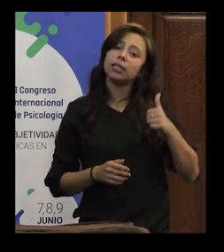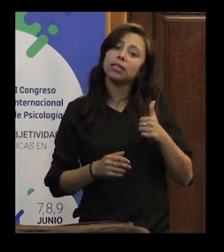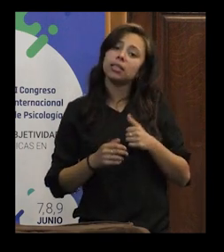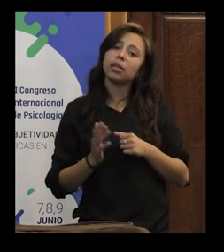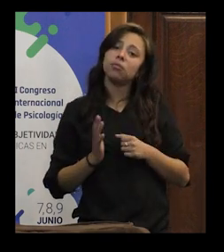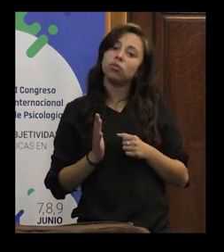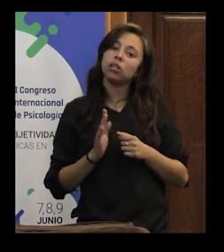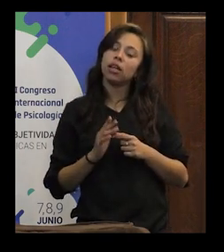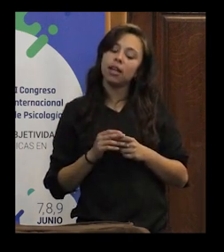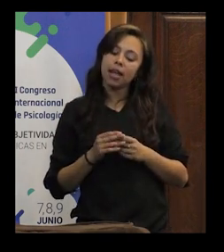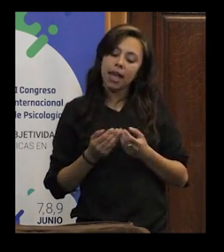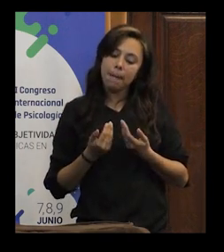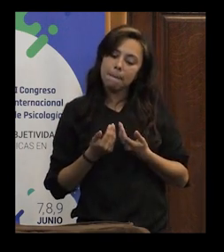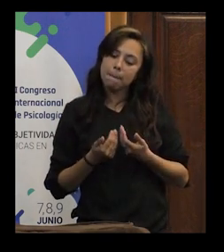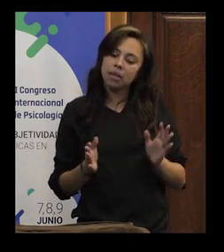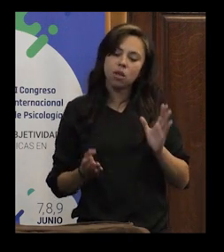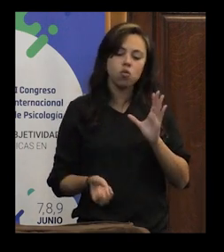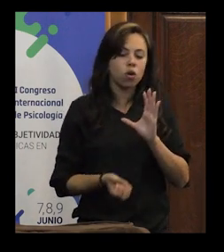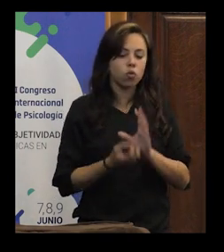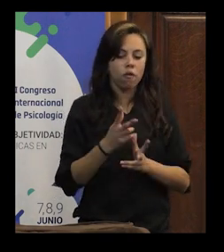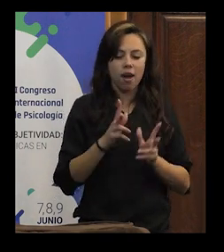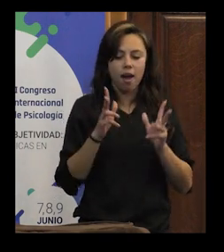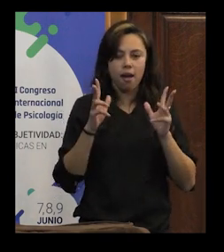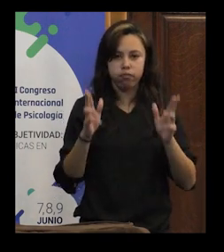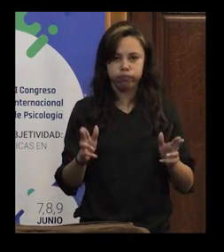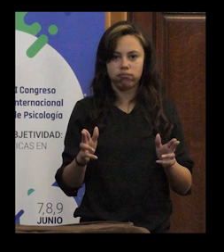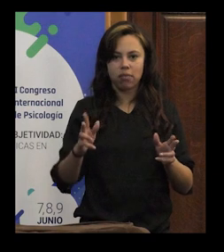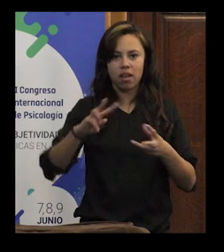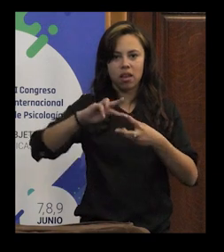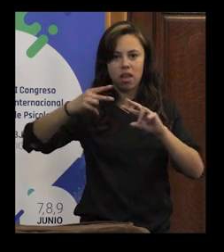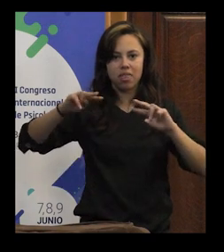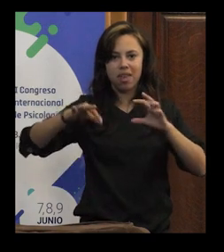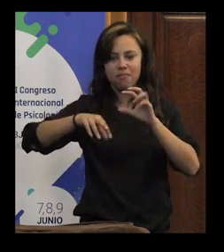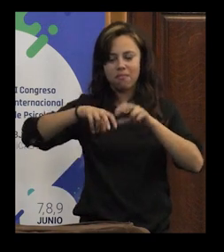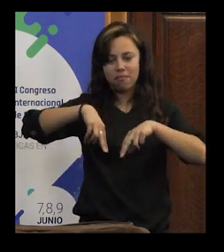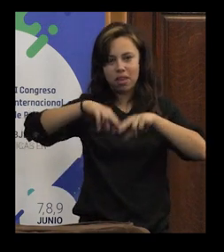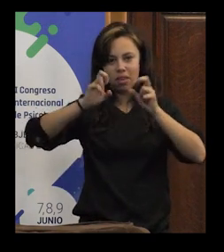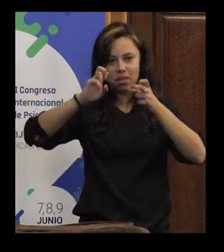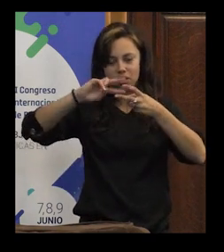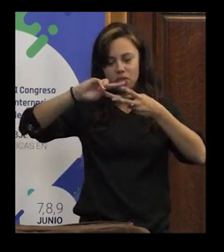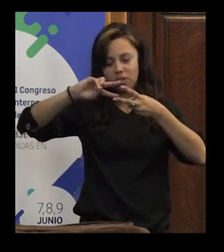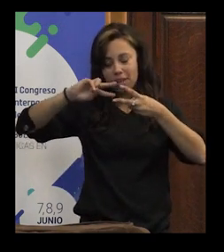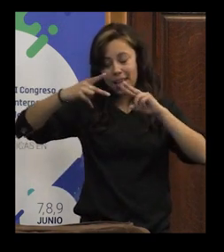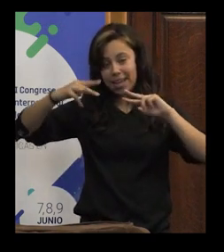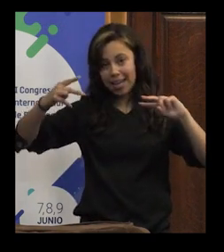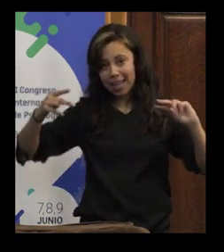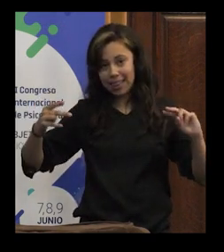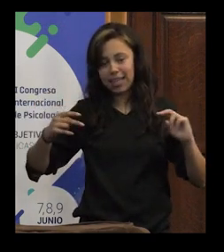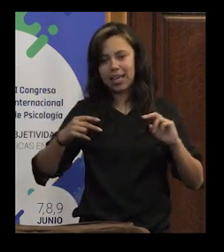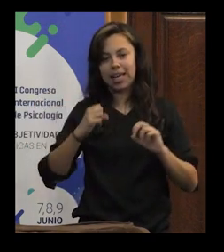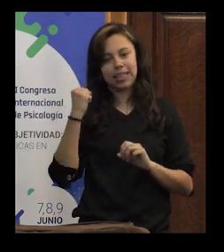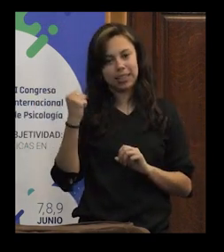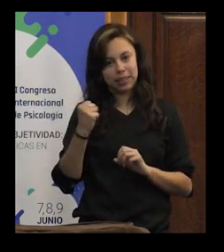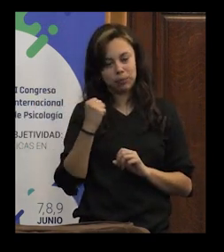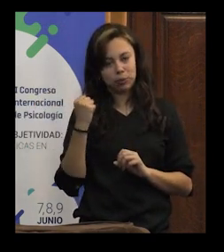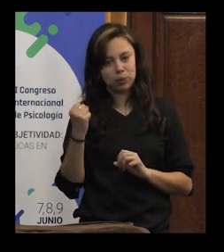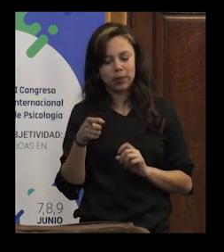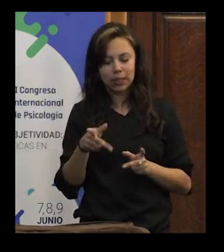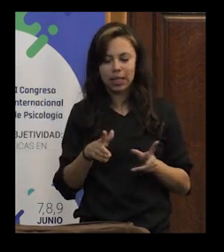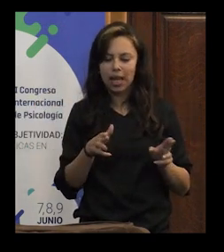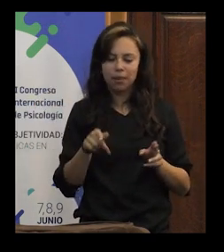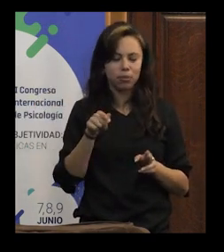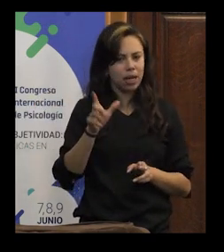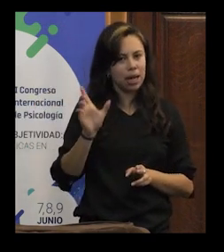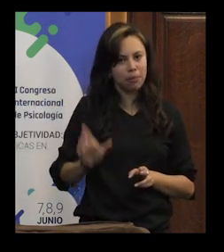era genética. Esta técnica fue introducida por Jennifer Doudna. Muy importante esto